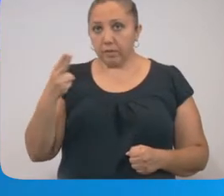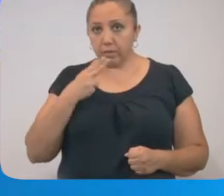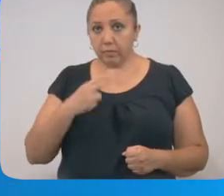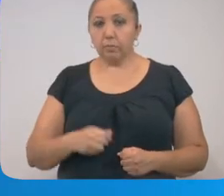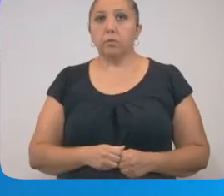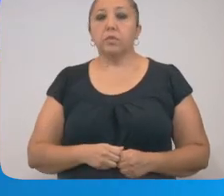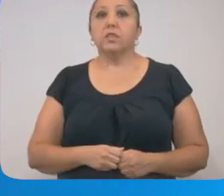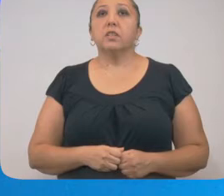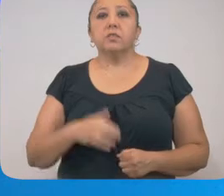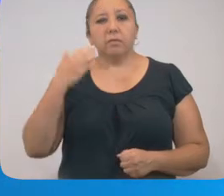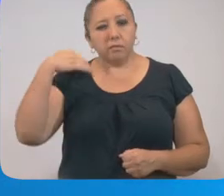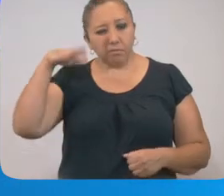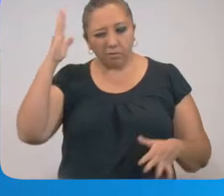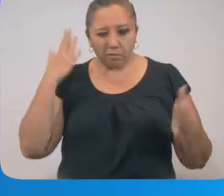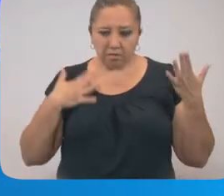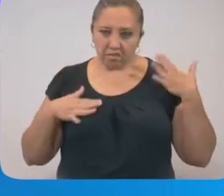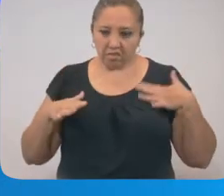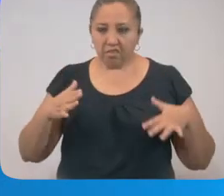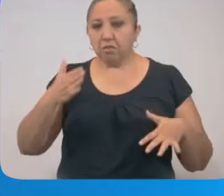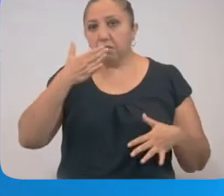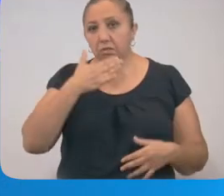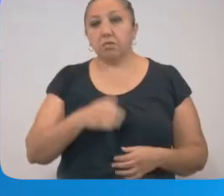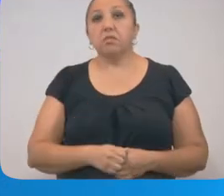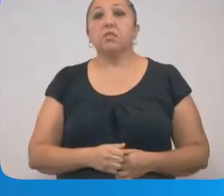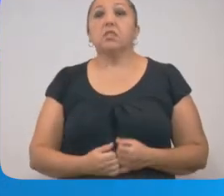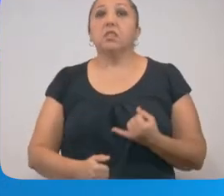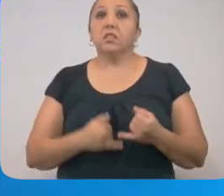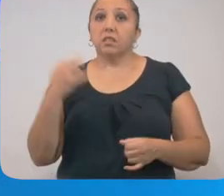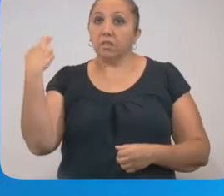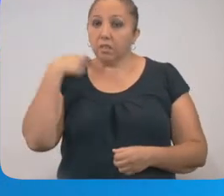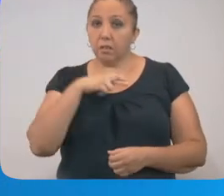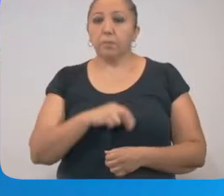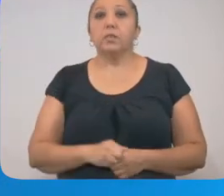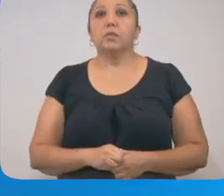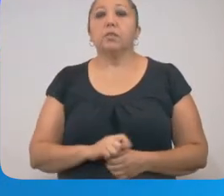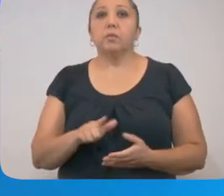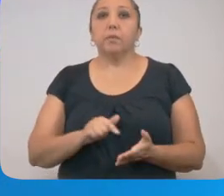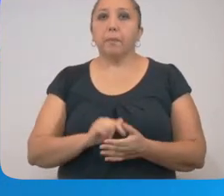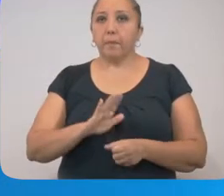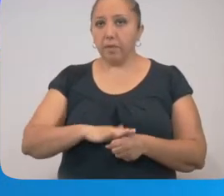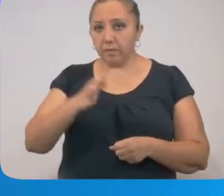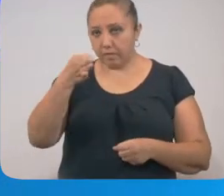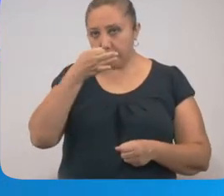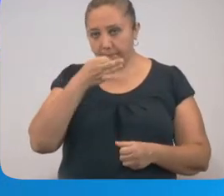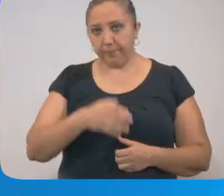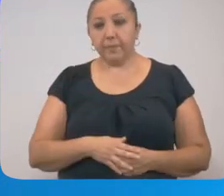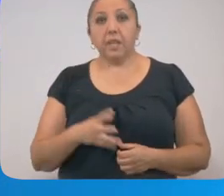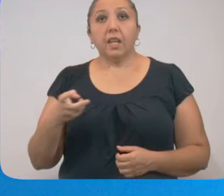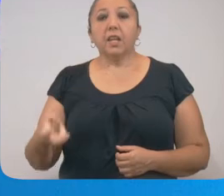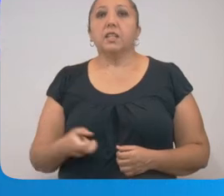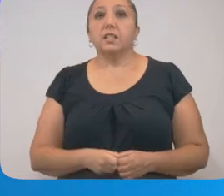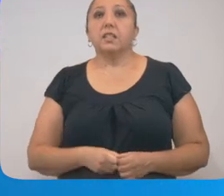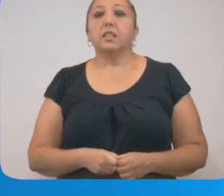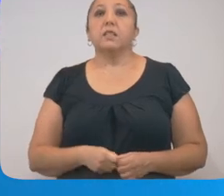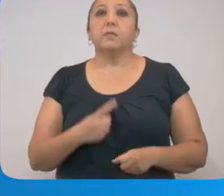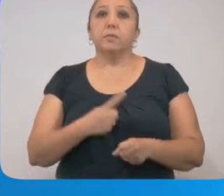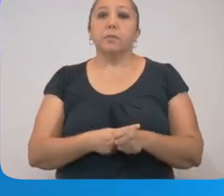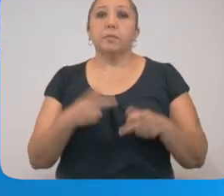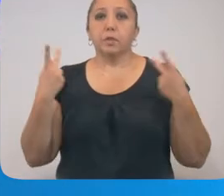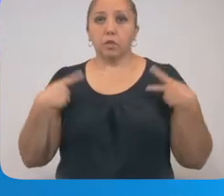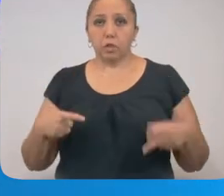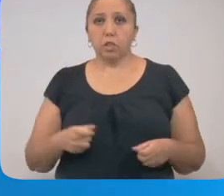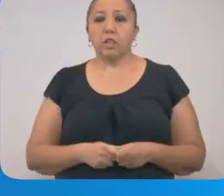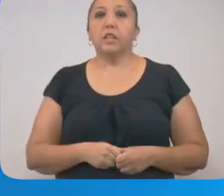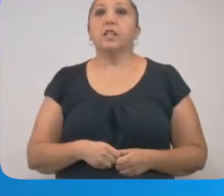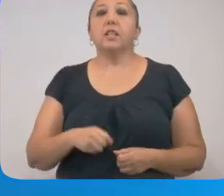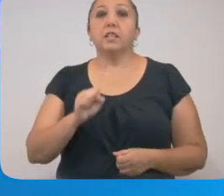Si presentan fiebre, cansancio o tos seca, acudir de inmediato al centro de salud más cercano. En esta fase de la epidemia, personal del